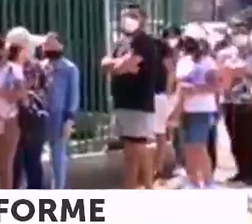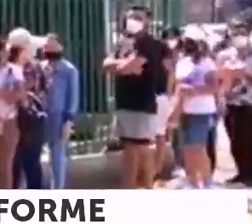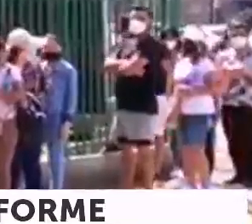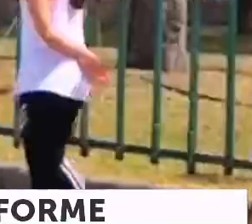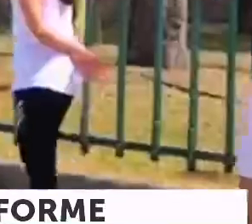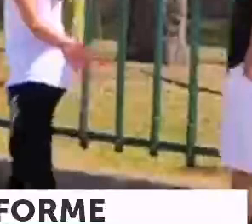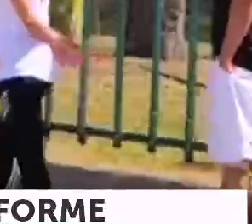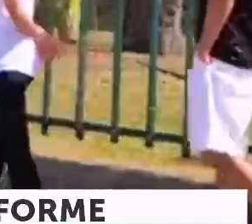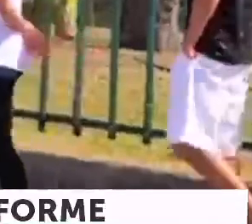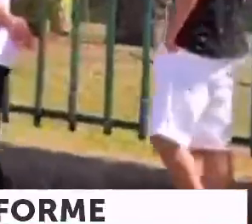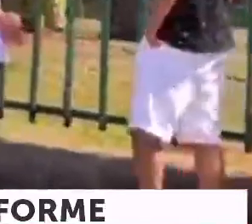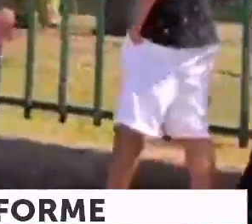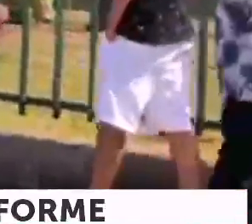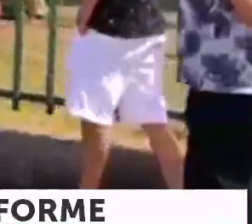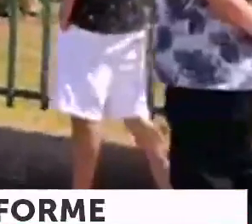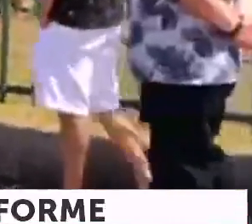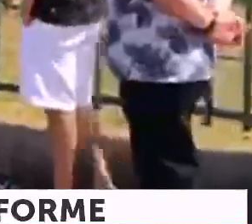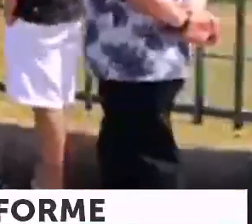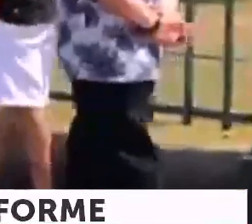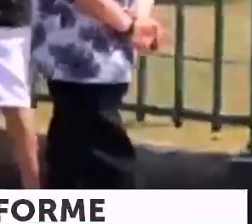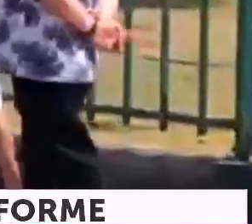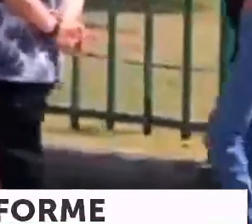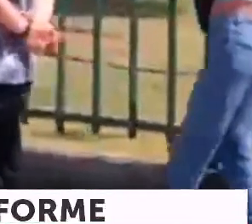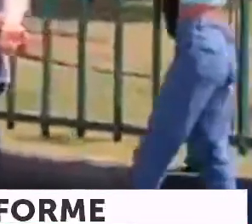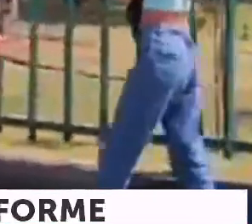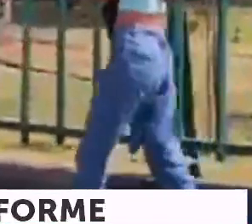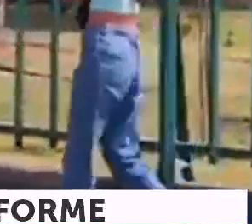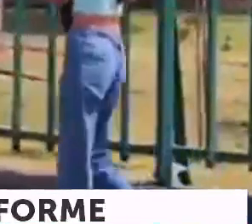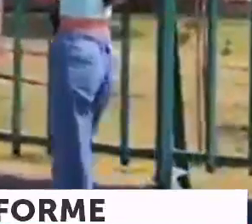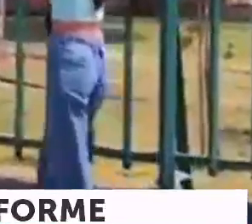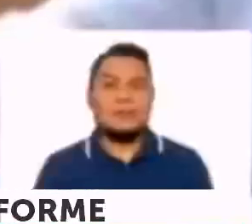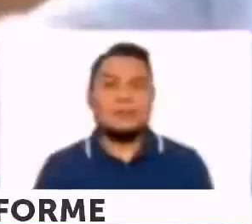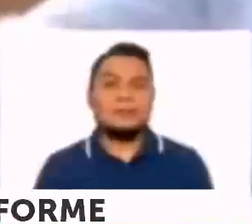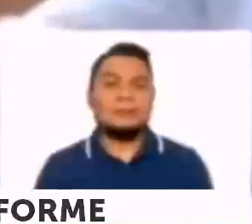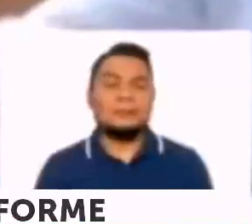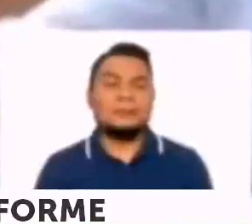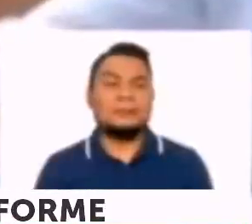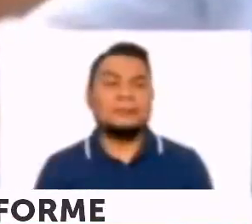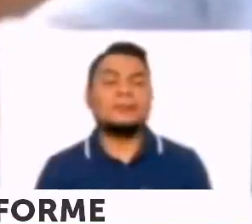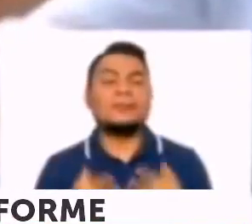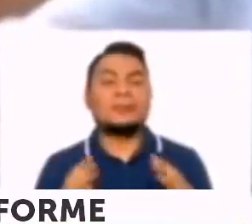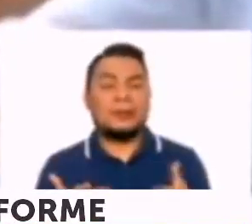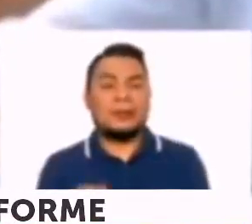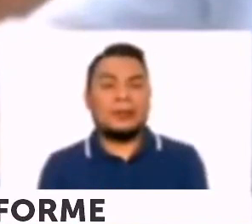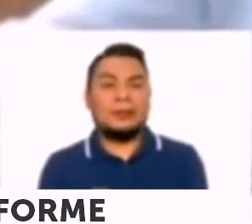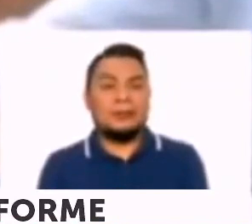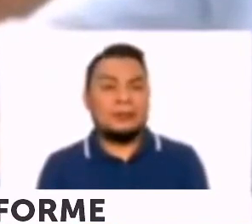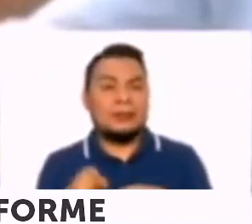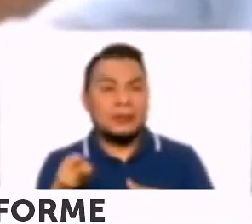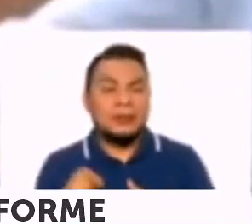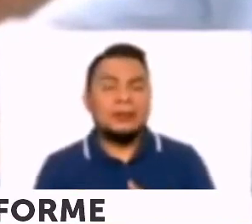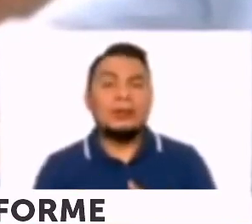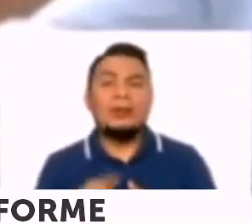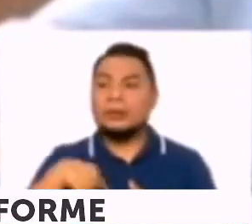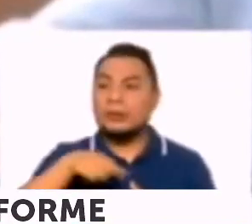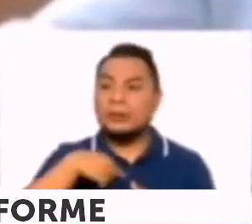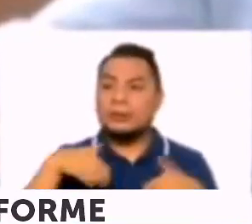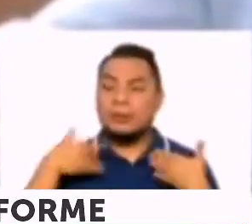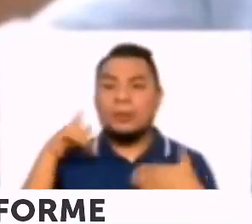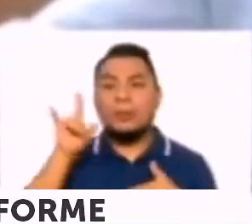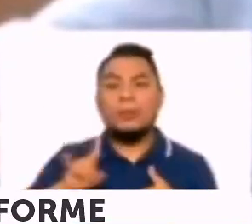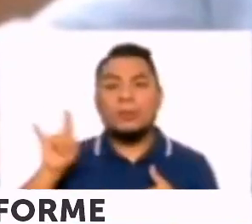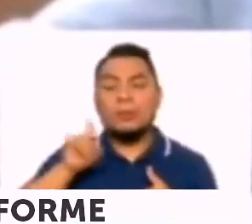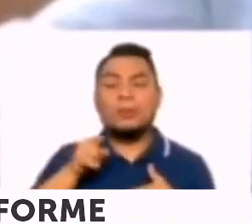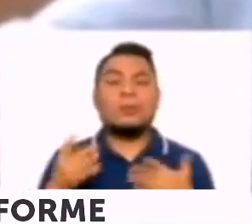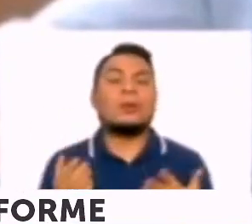retiro de la mascarilla, aunque ello dependerá del comportamiento de la pandemia. Ya que también nosotros podamos utilizar